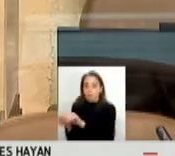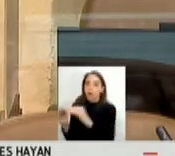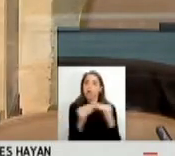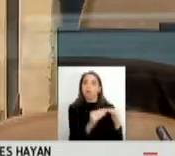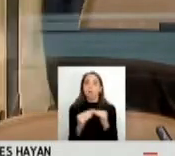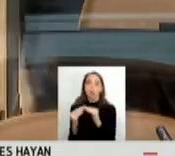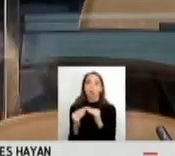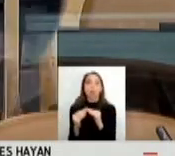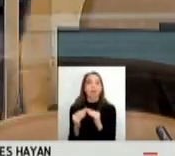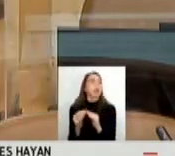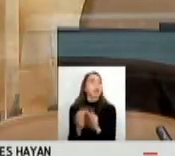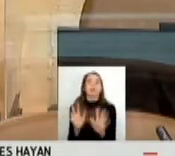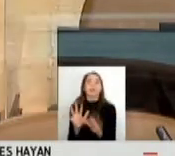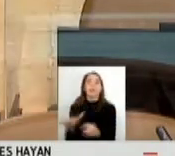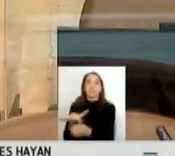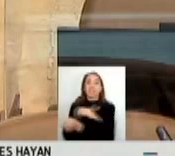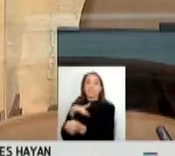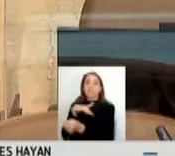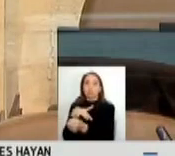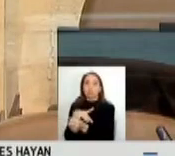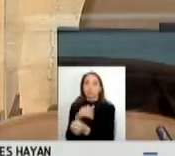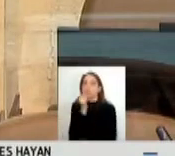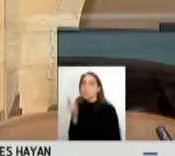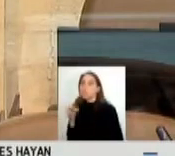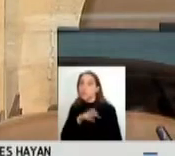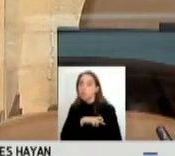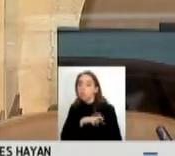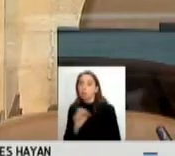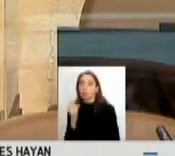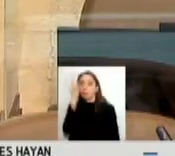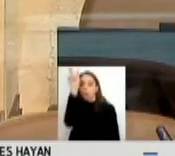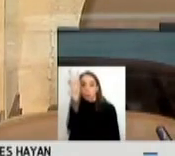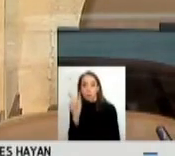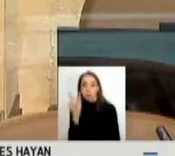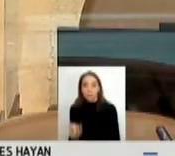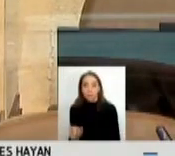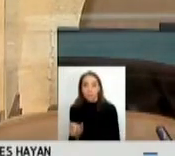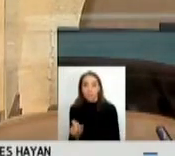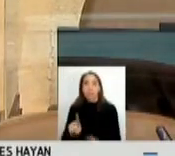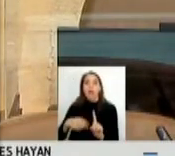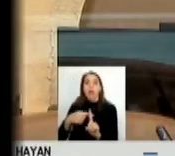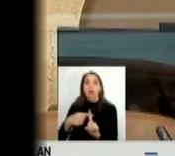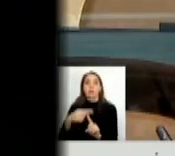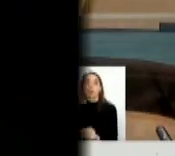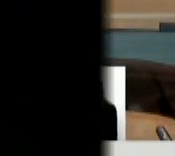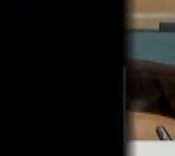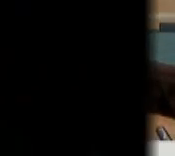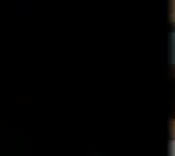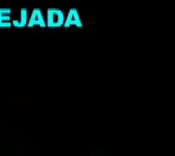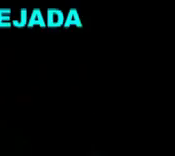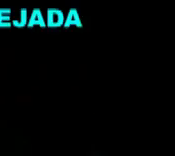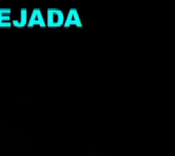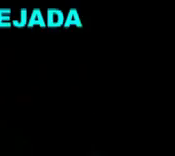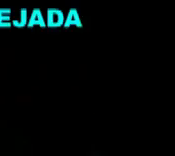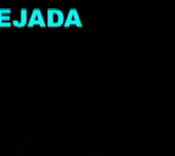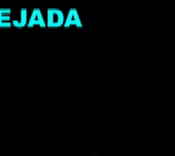terribles las situaciones que se le puedan imputar, primero son personas y son además adultos mayores. He dicho, muchas gracias.